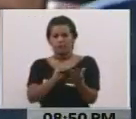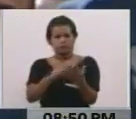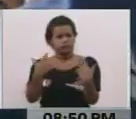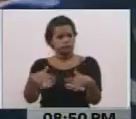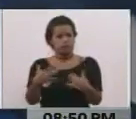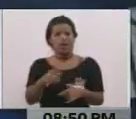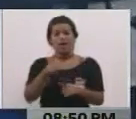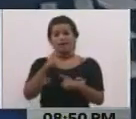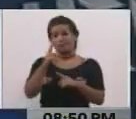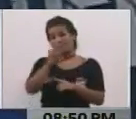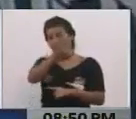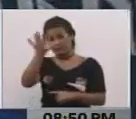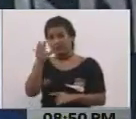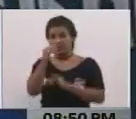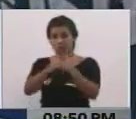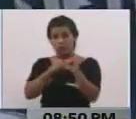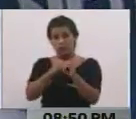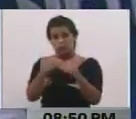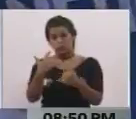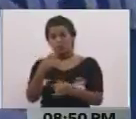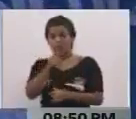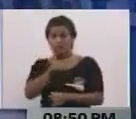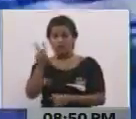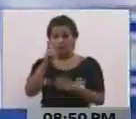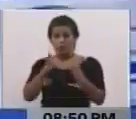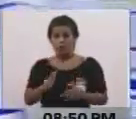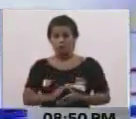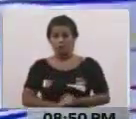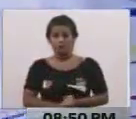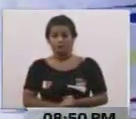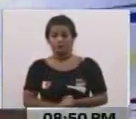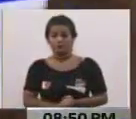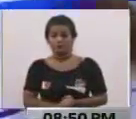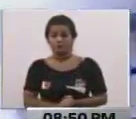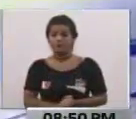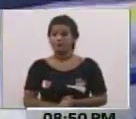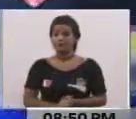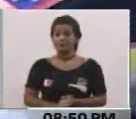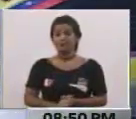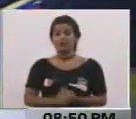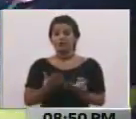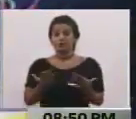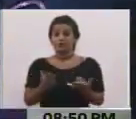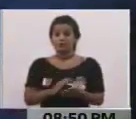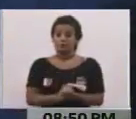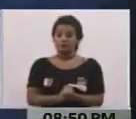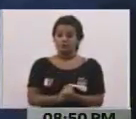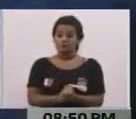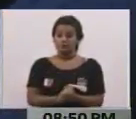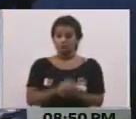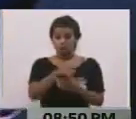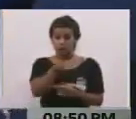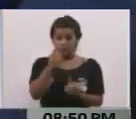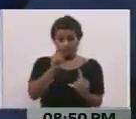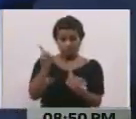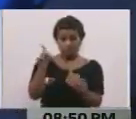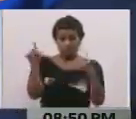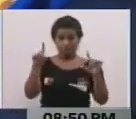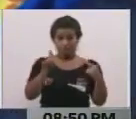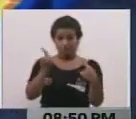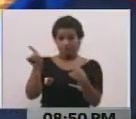que han participado nuestros atletas venezolanas y venezolanos. Allí vemos en pantalla